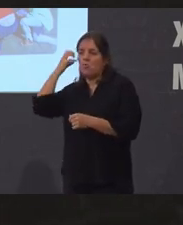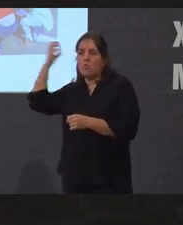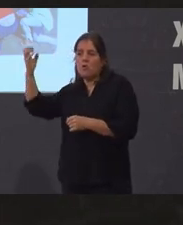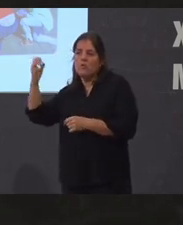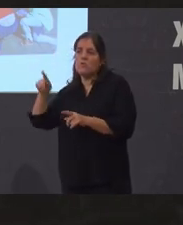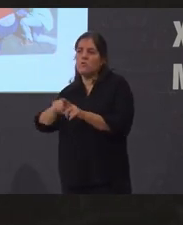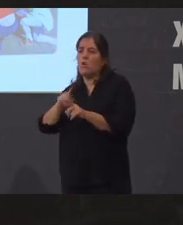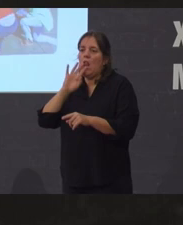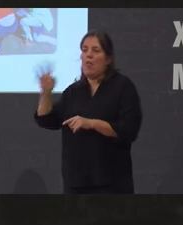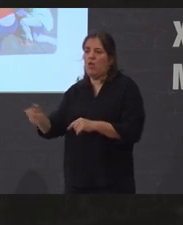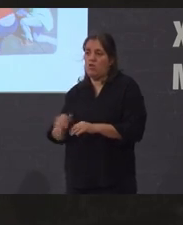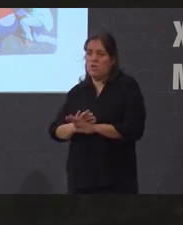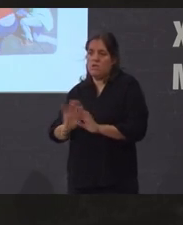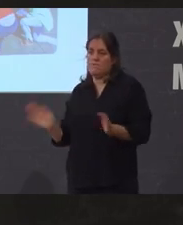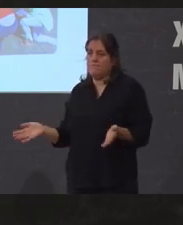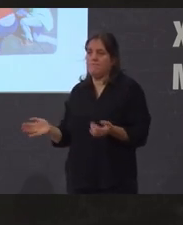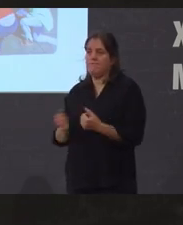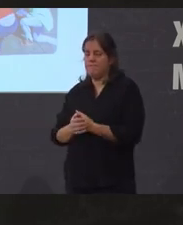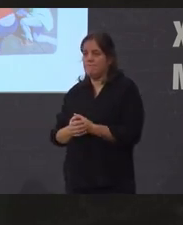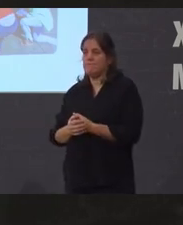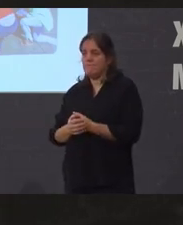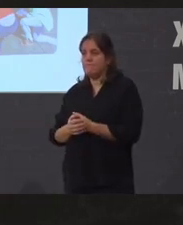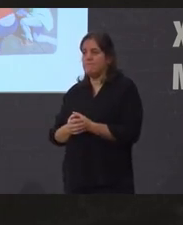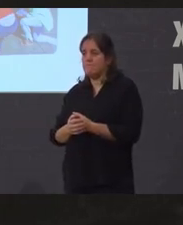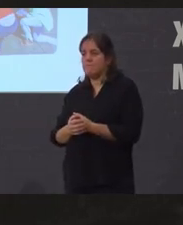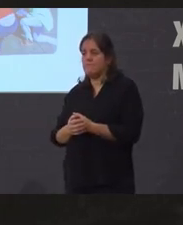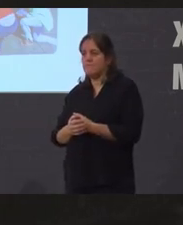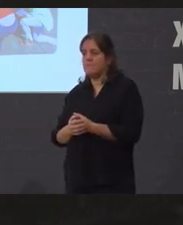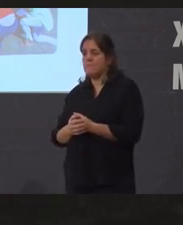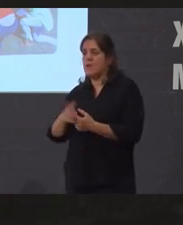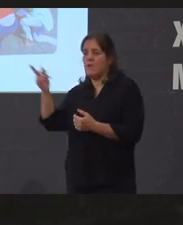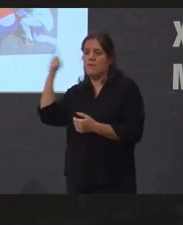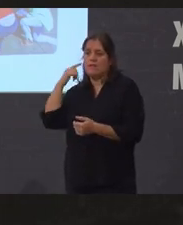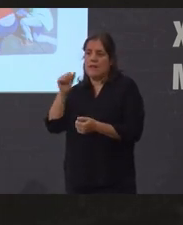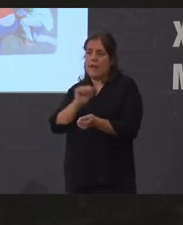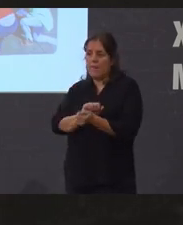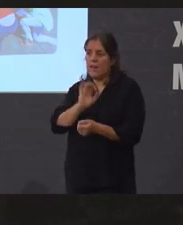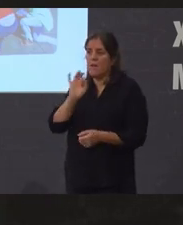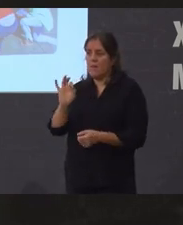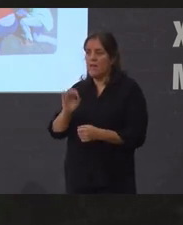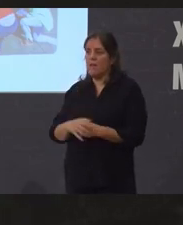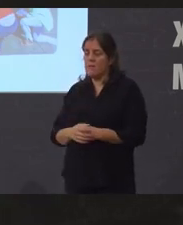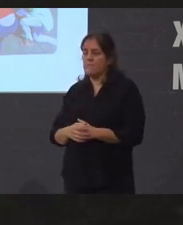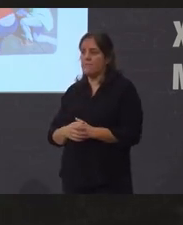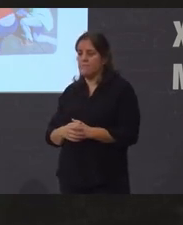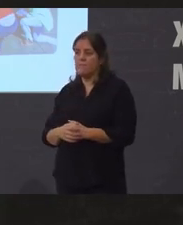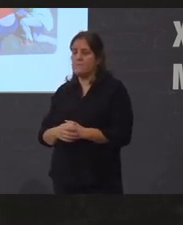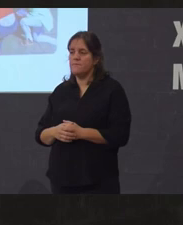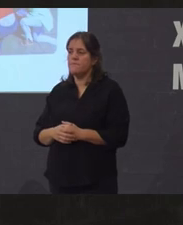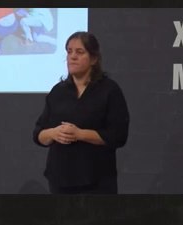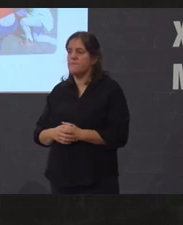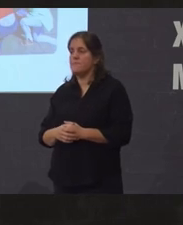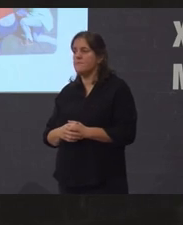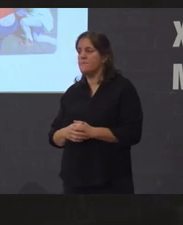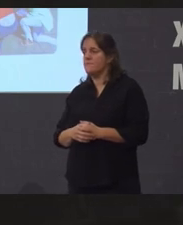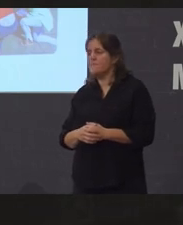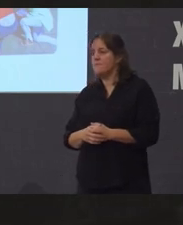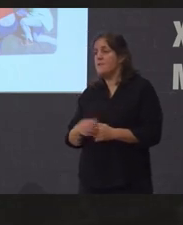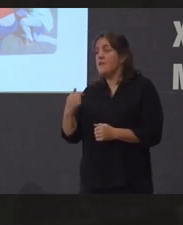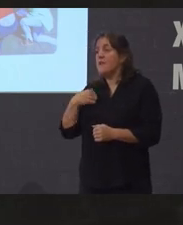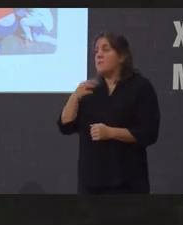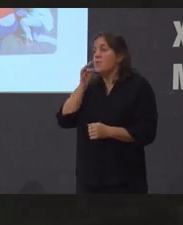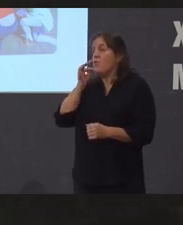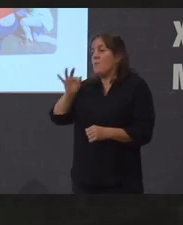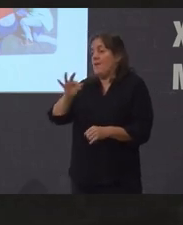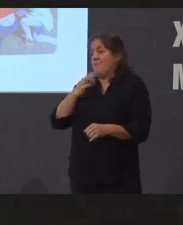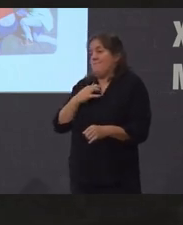son uns ladrós. E aí están na cadea. A min non me pasou ainda